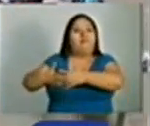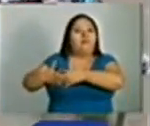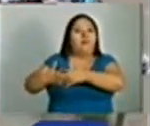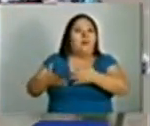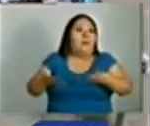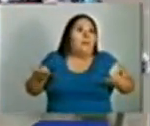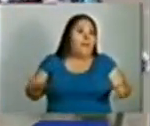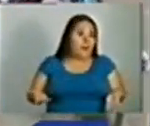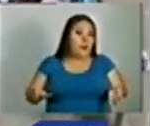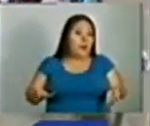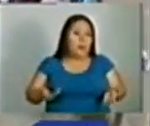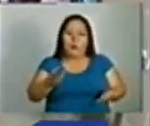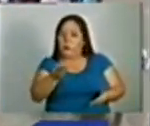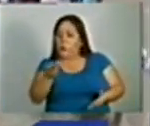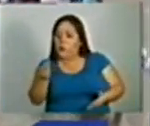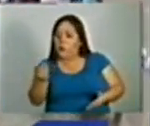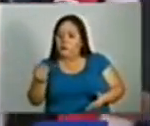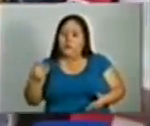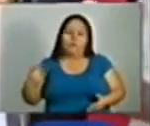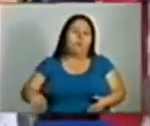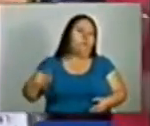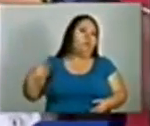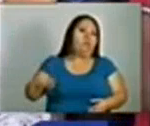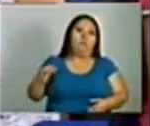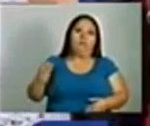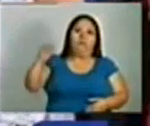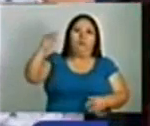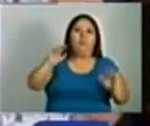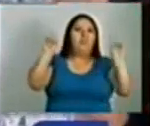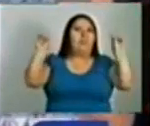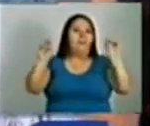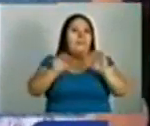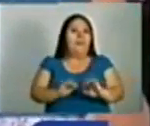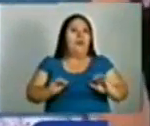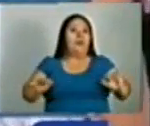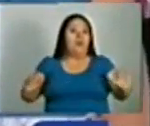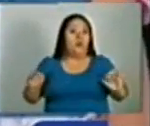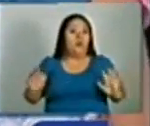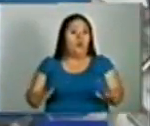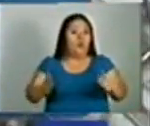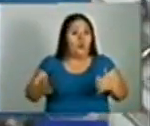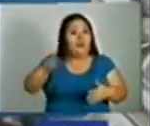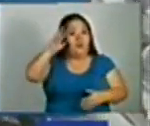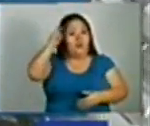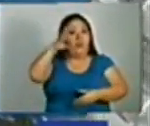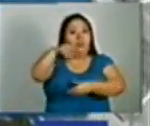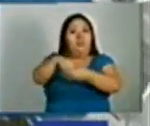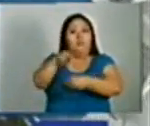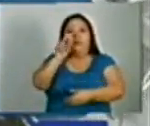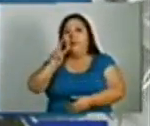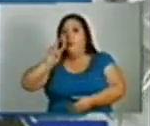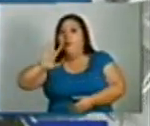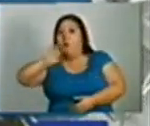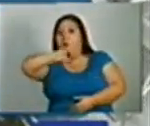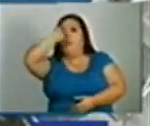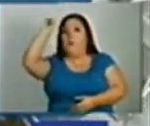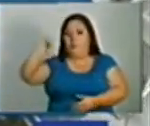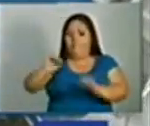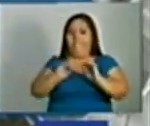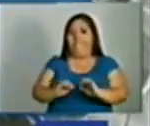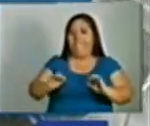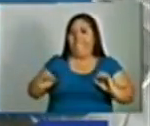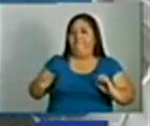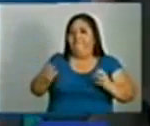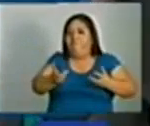Sin embargo, la cifra es preocupante si de niñez hablamos, pues esta constituye el 25%. De